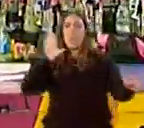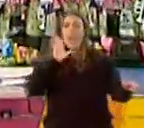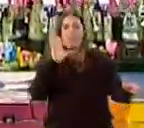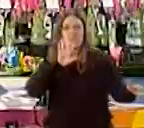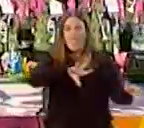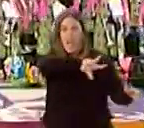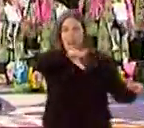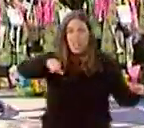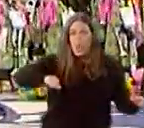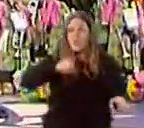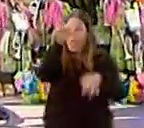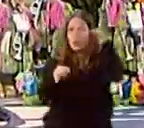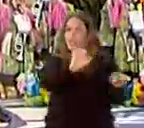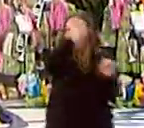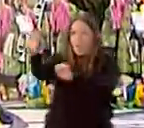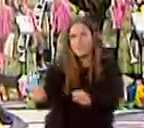note